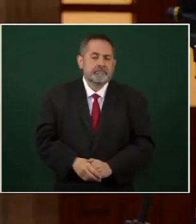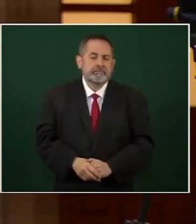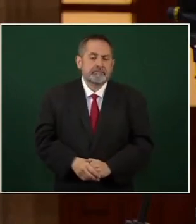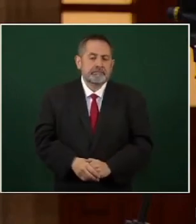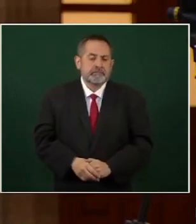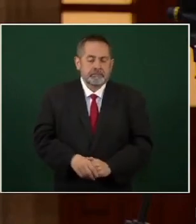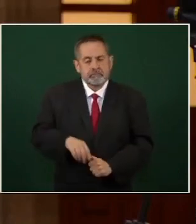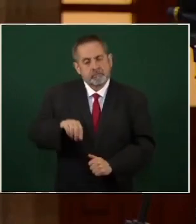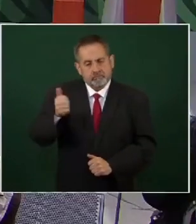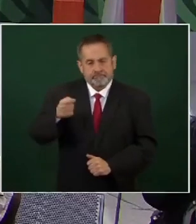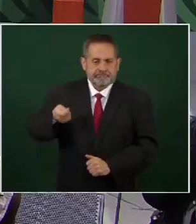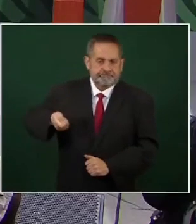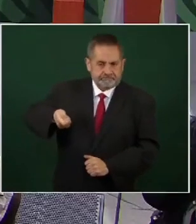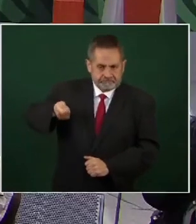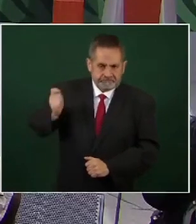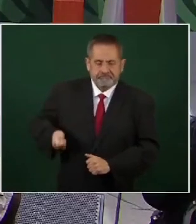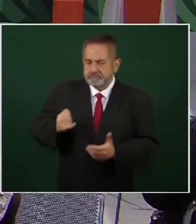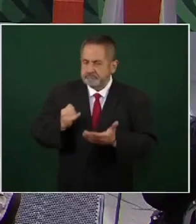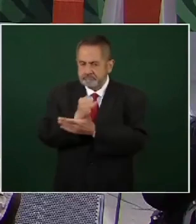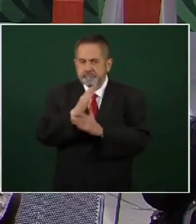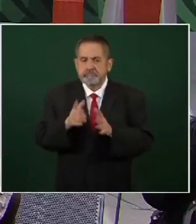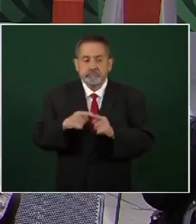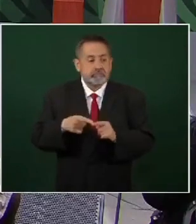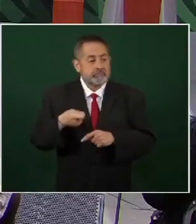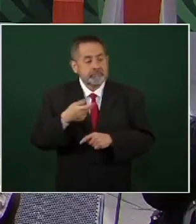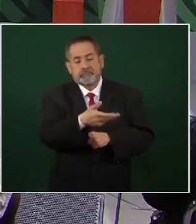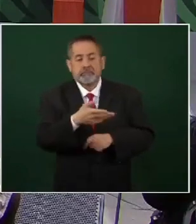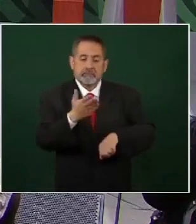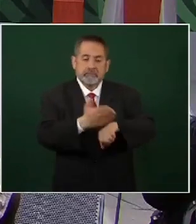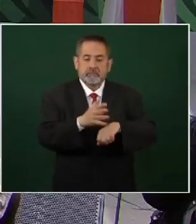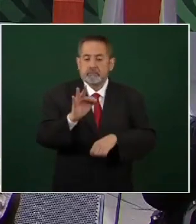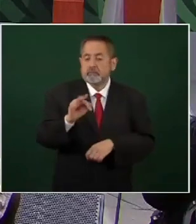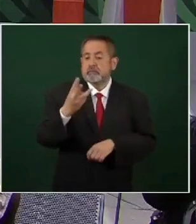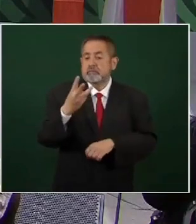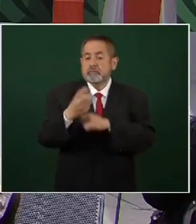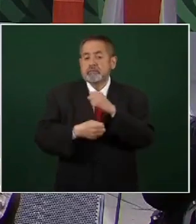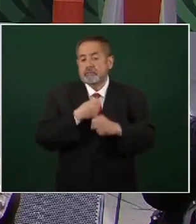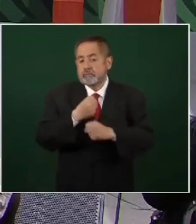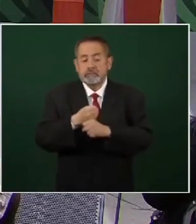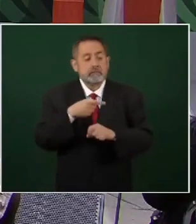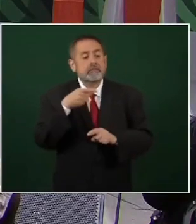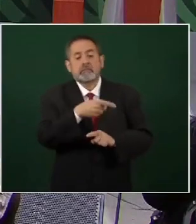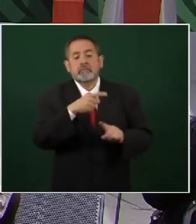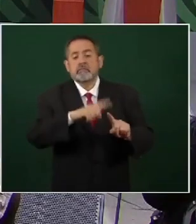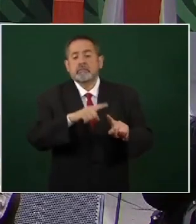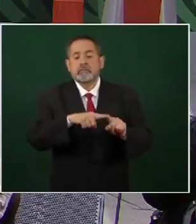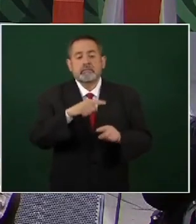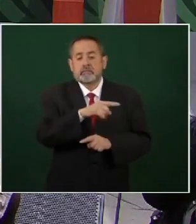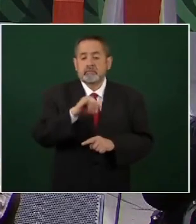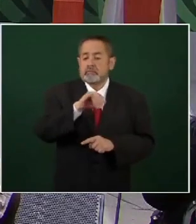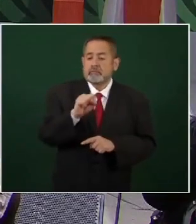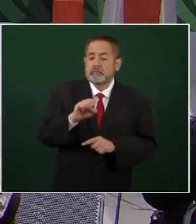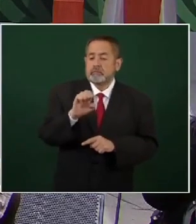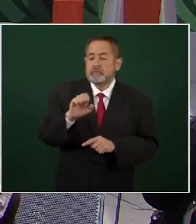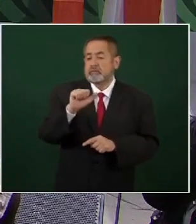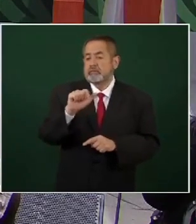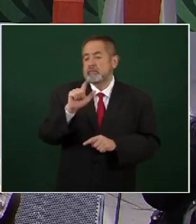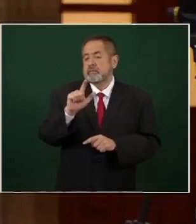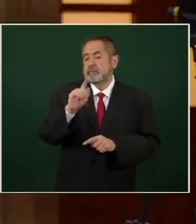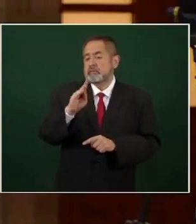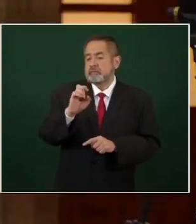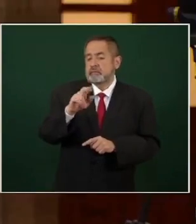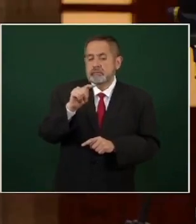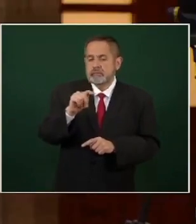Otra sentencia es la de 43 años y 9 meses, es la que se logró en contra de José Alberto